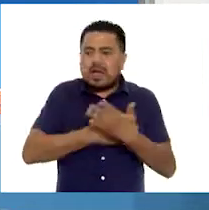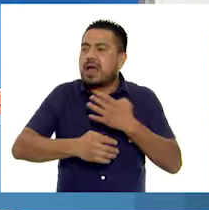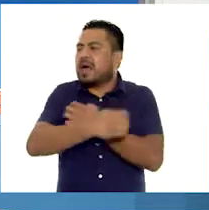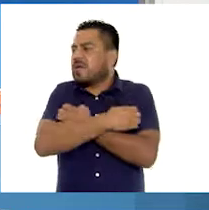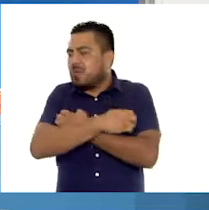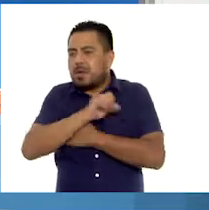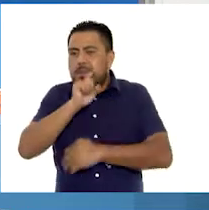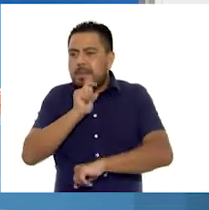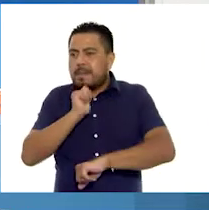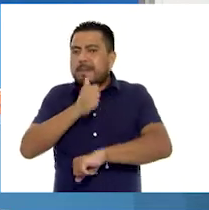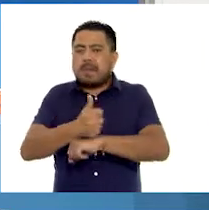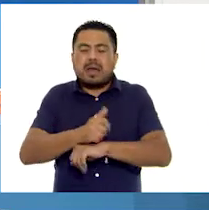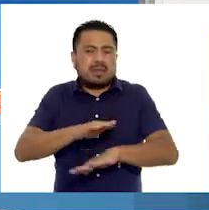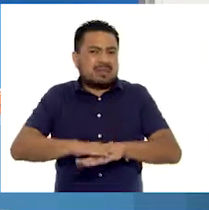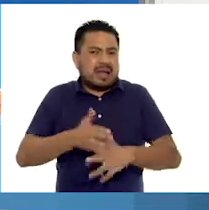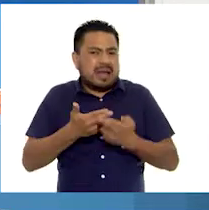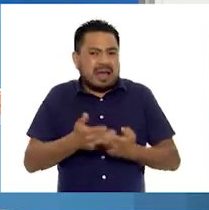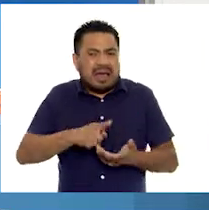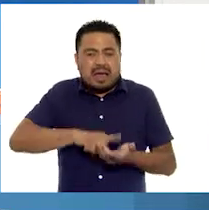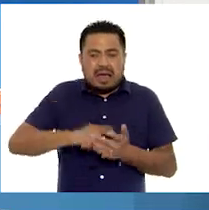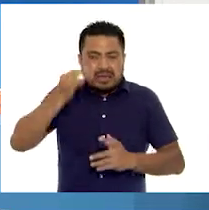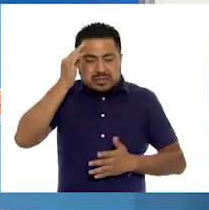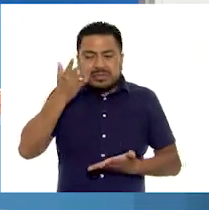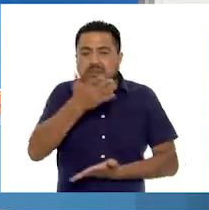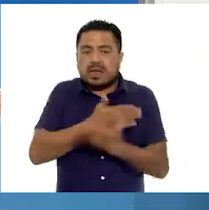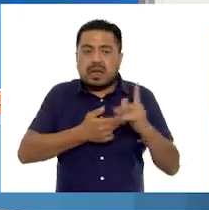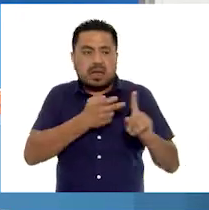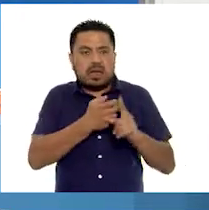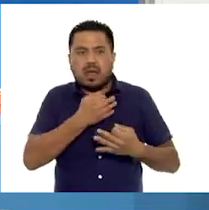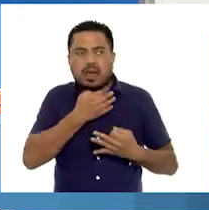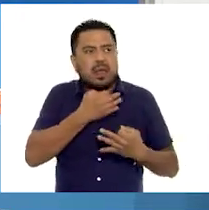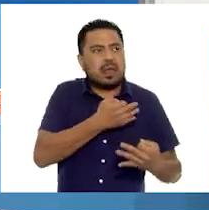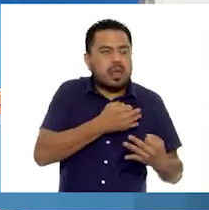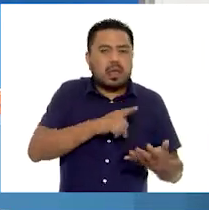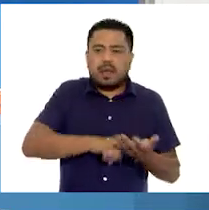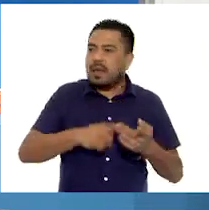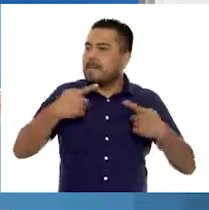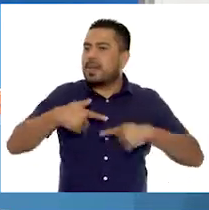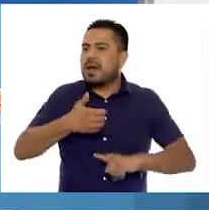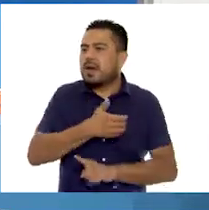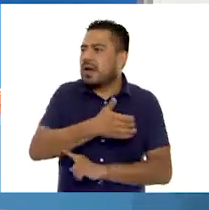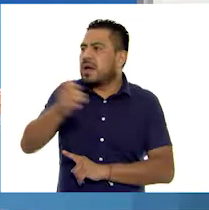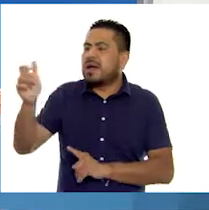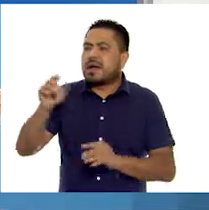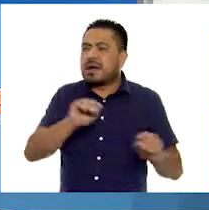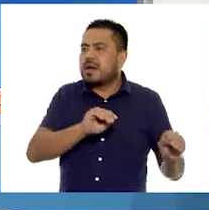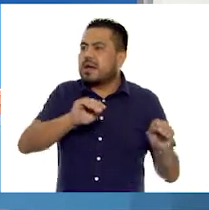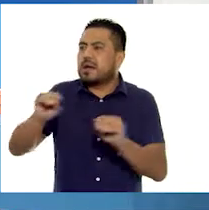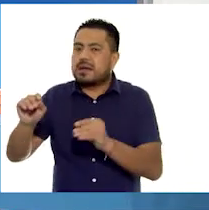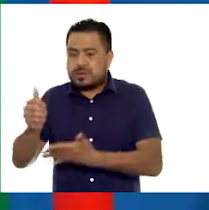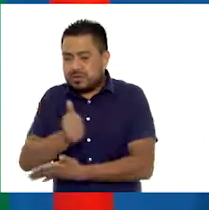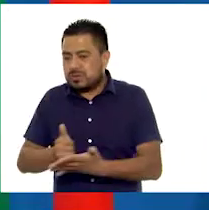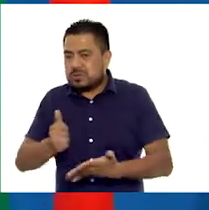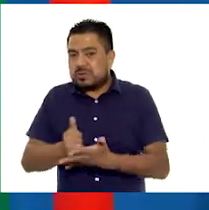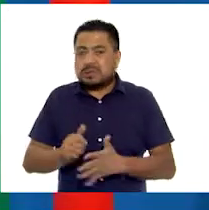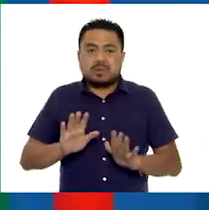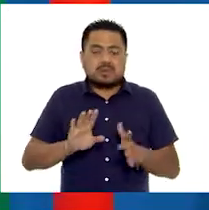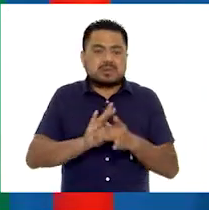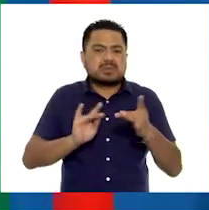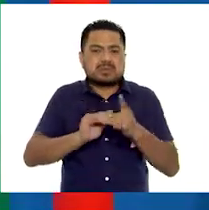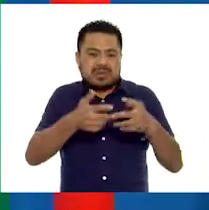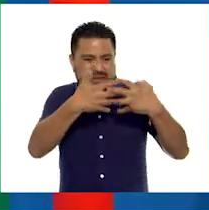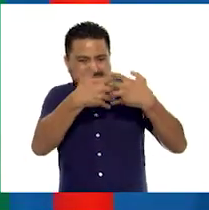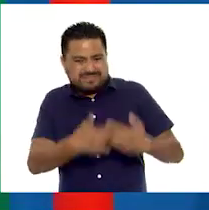la concentración de este tipo de servicios pues lo que atrajo a los habitantes del campo a migrar a la ciudad es decir que la